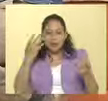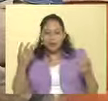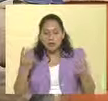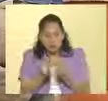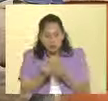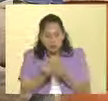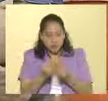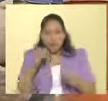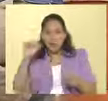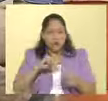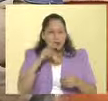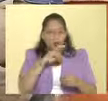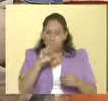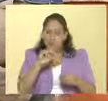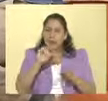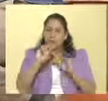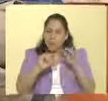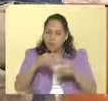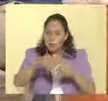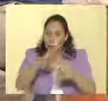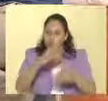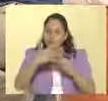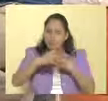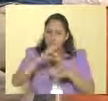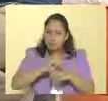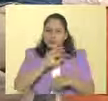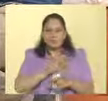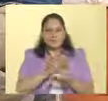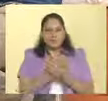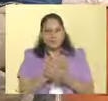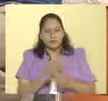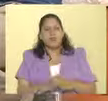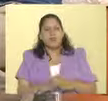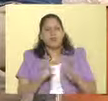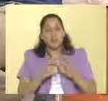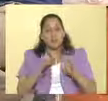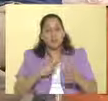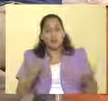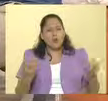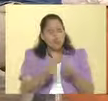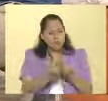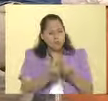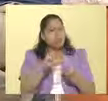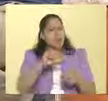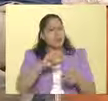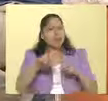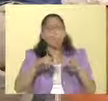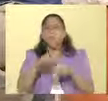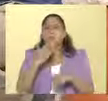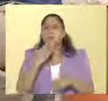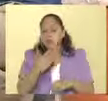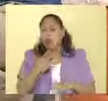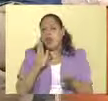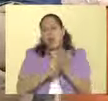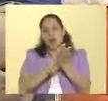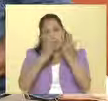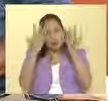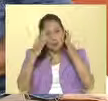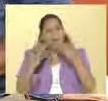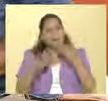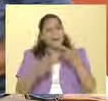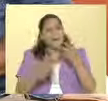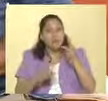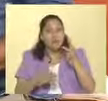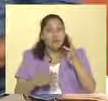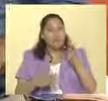es imposible. E incluso, también les puedo decir una cosa. Habrá quien diga, ay, yo los puse juntos y desde el principio se llevaron bien. Claro. Es maravilloso, pero mira, entre que